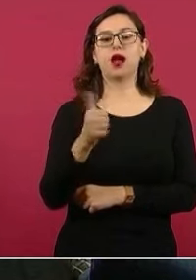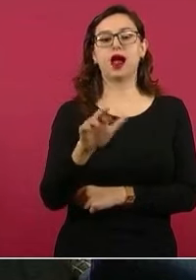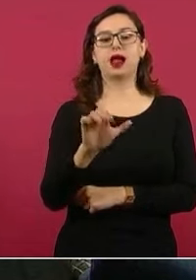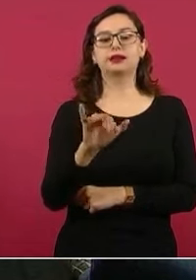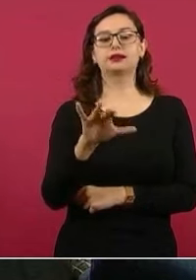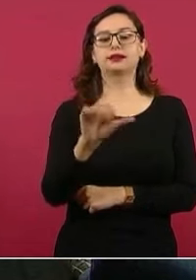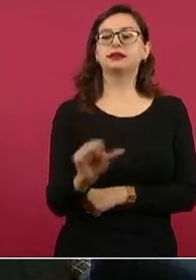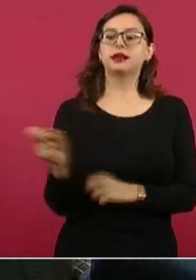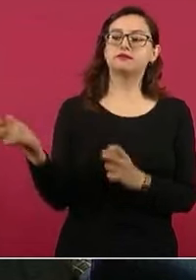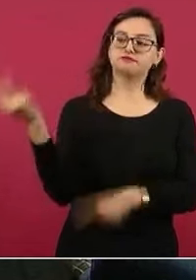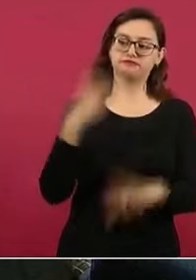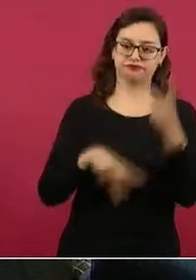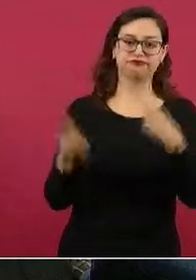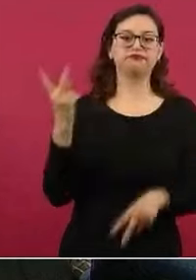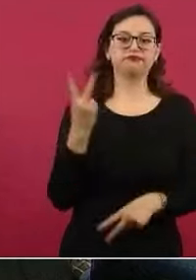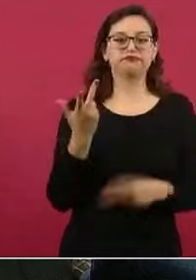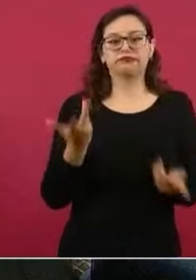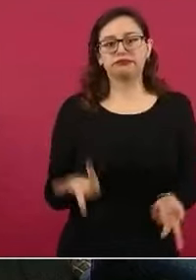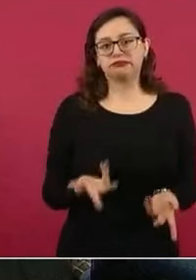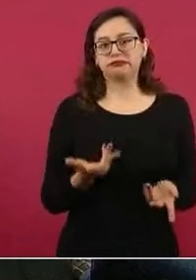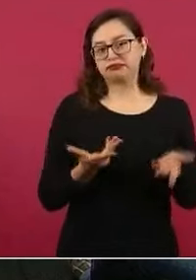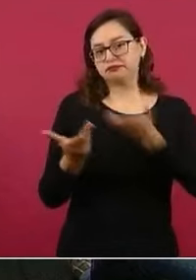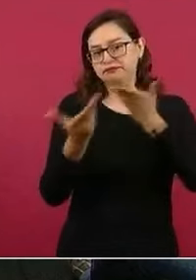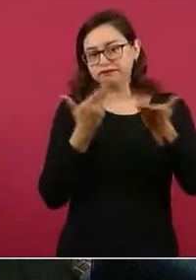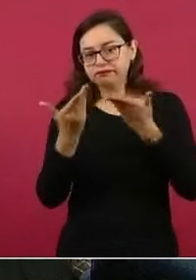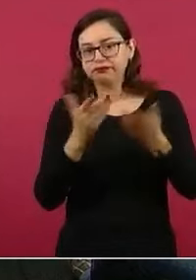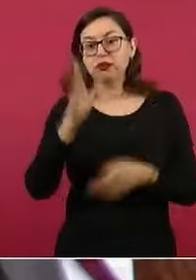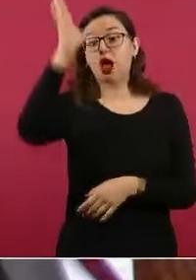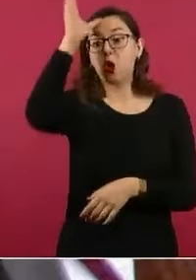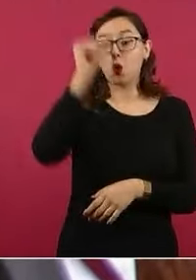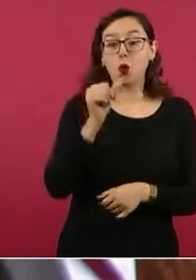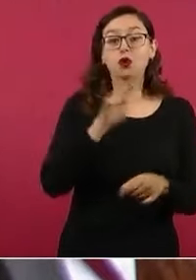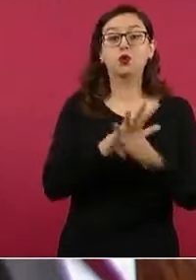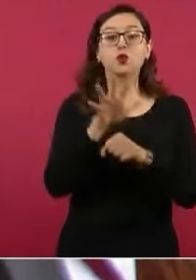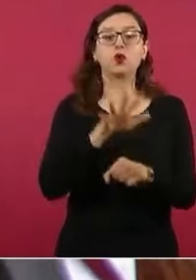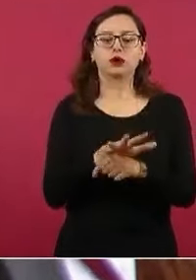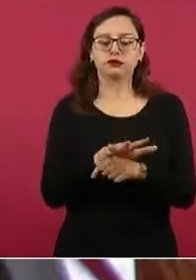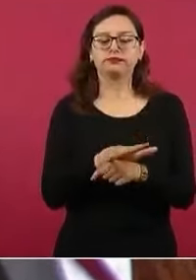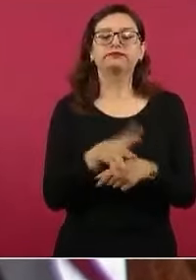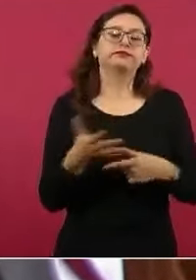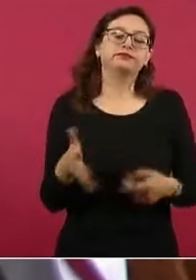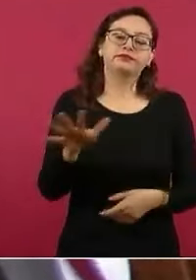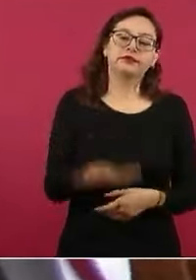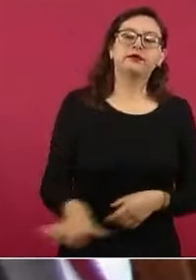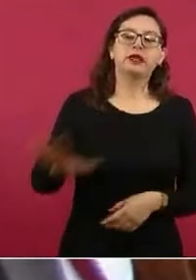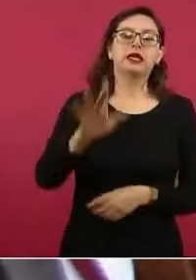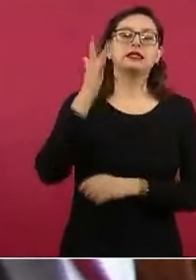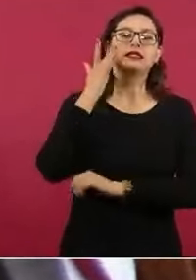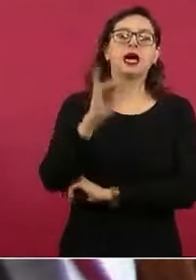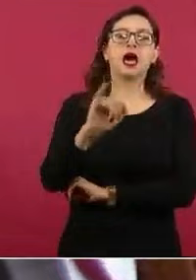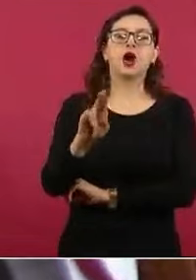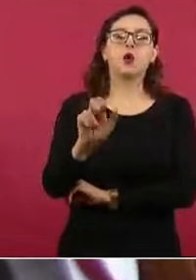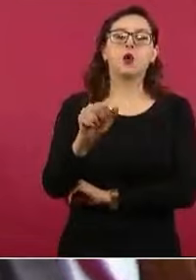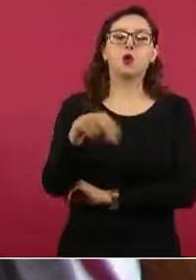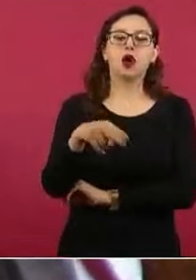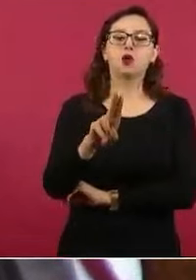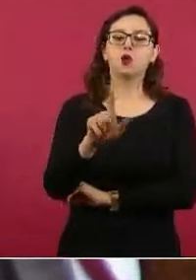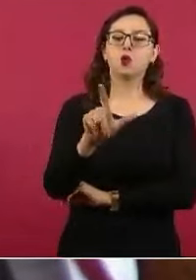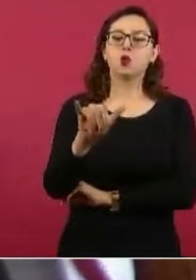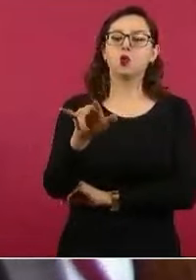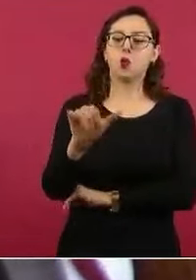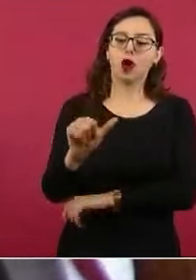federación y el gobierno estatal para llevar a cabo la rehabilitación de San Juan Ulúa. No sé si nos pudiera dar